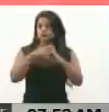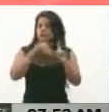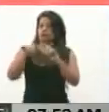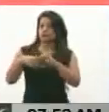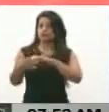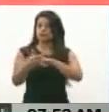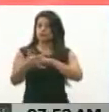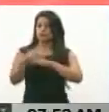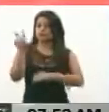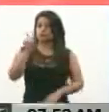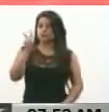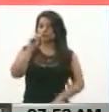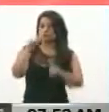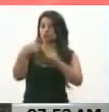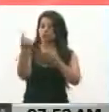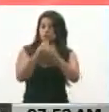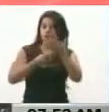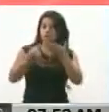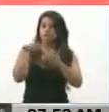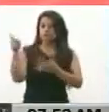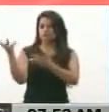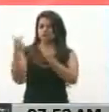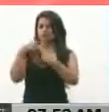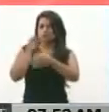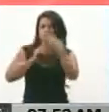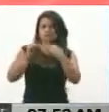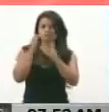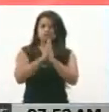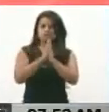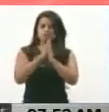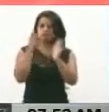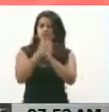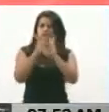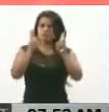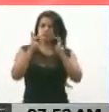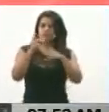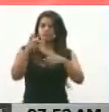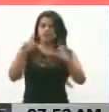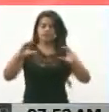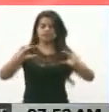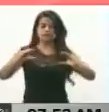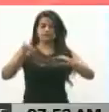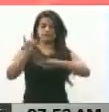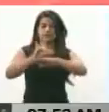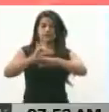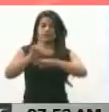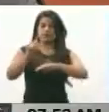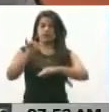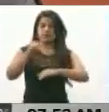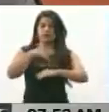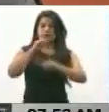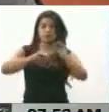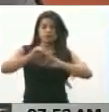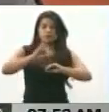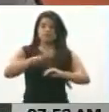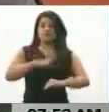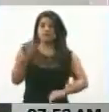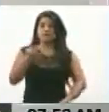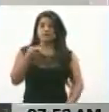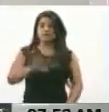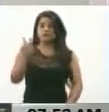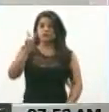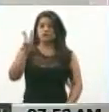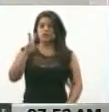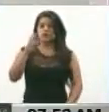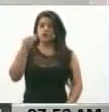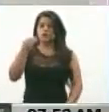venezolanos para diseñar, tú lo tienes allí, nos gustaría que lo mostrara, el tema del decodificador TDA hecho completamente en Venezuela. ¿Cuál ha sido esa transferencia tecnológica que en